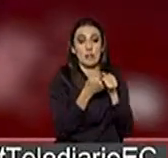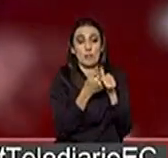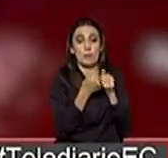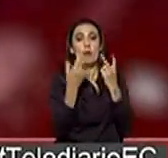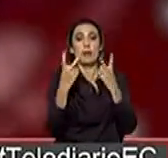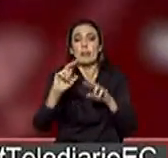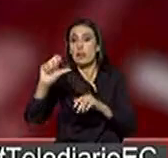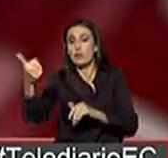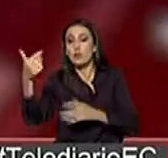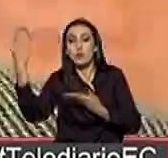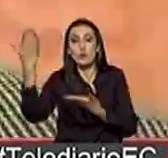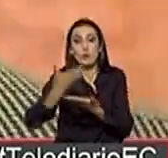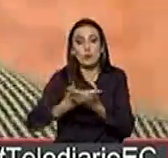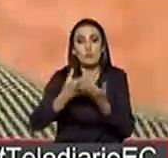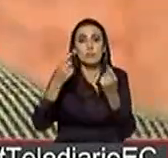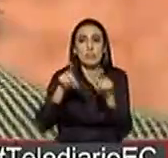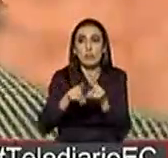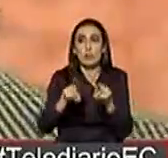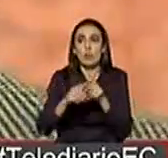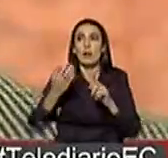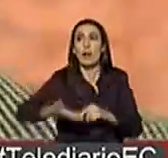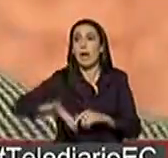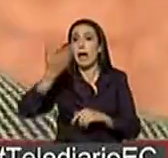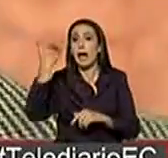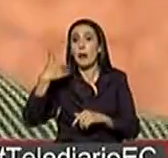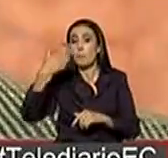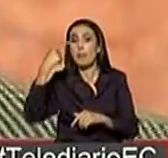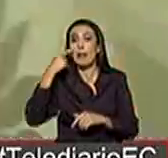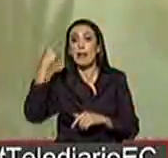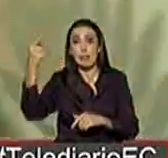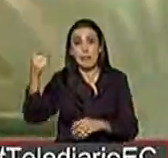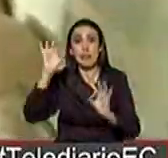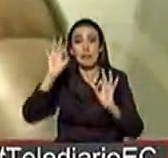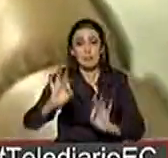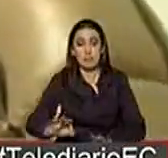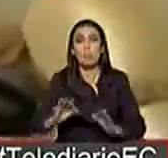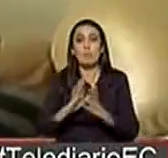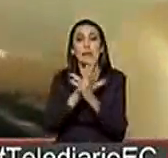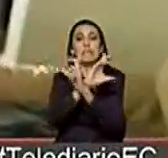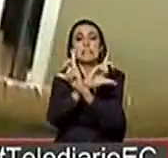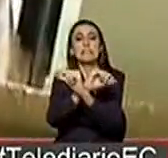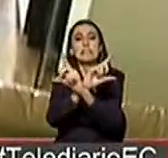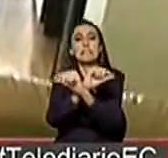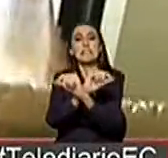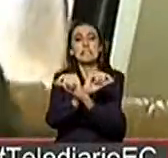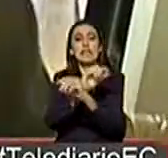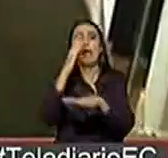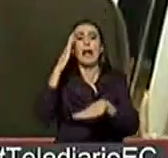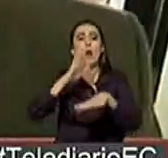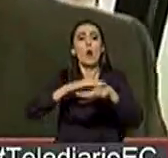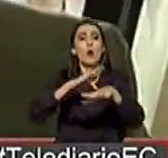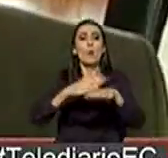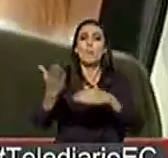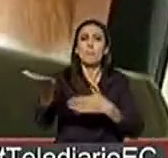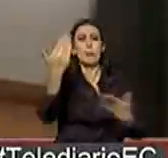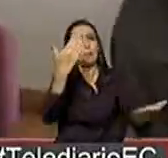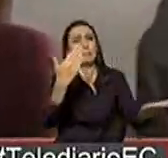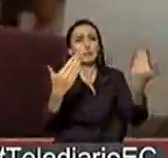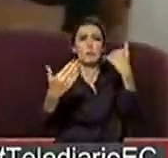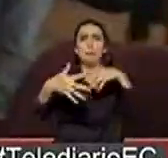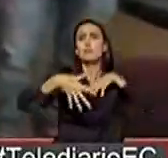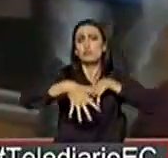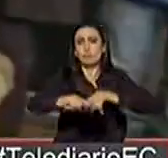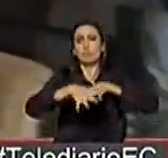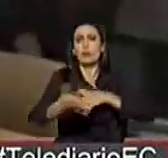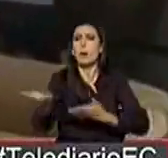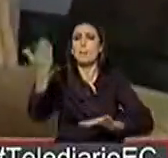y otros elementos en días pasados virgilio hernández a través de sus redes sociales hizo un llamado a la resistencia y que